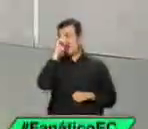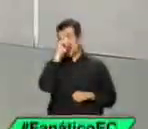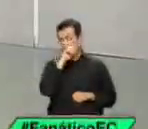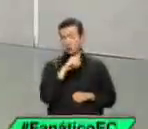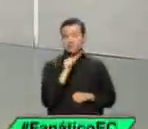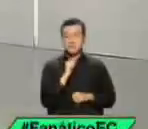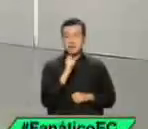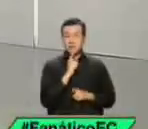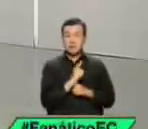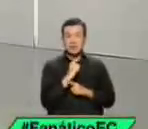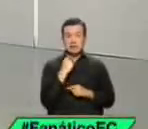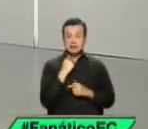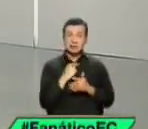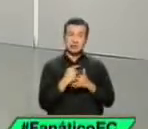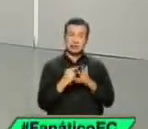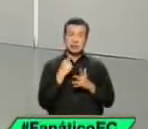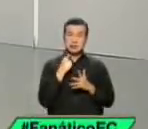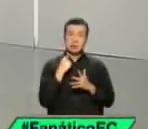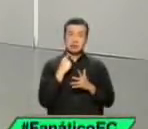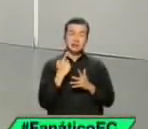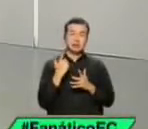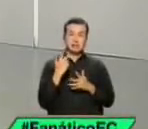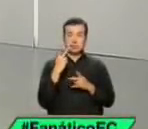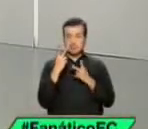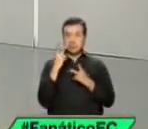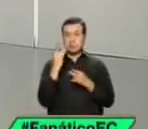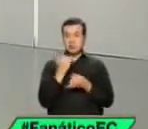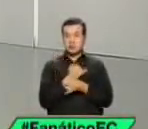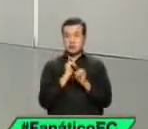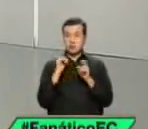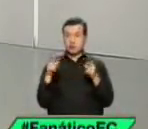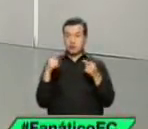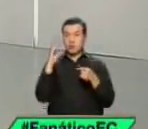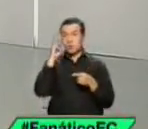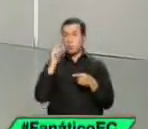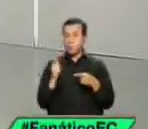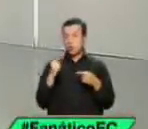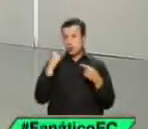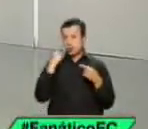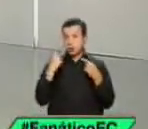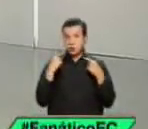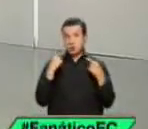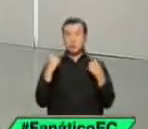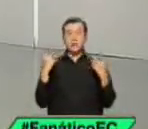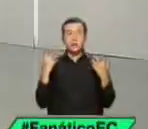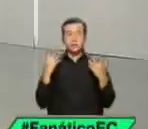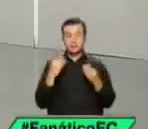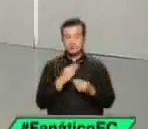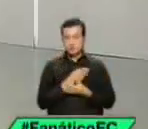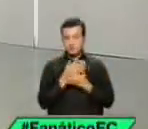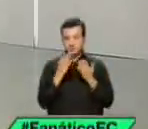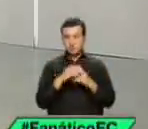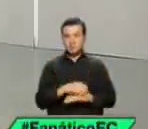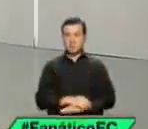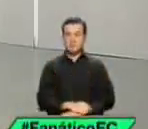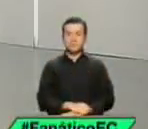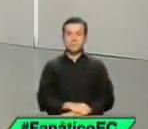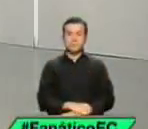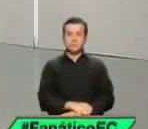expectantes de este torneo nacional. Novedades de Independiente para enfrentar al Cuenca en este inicio de la fecha, pues las revisamos a